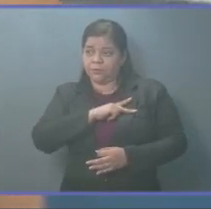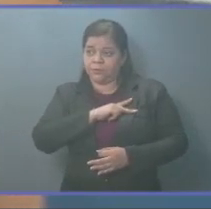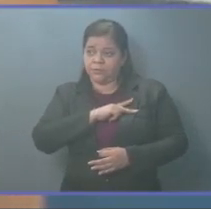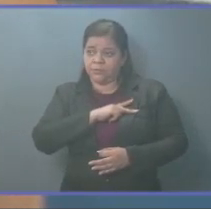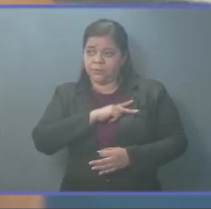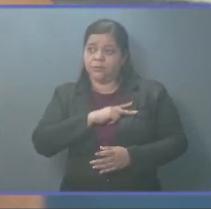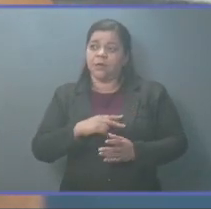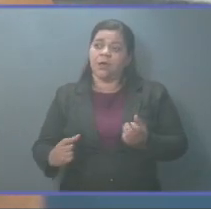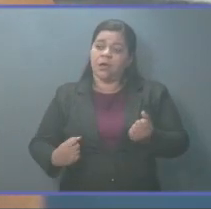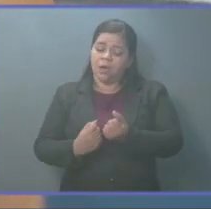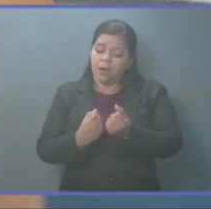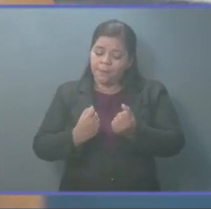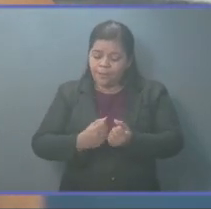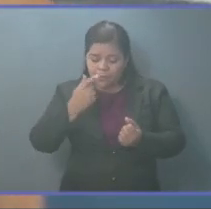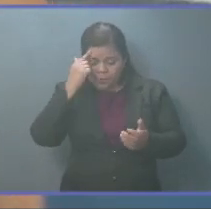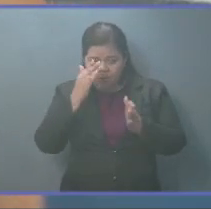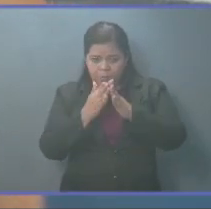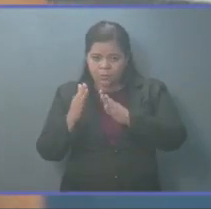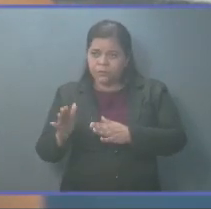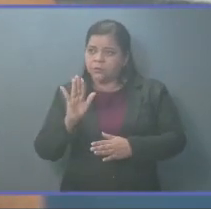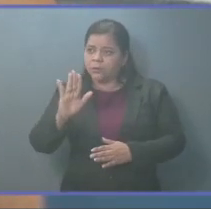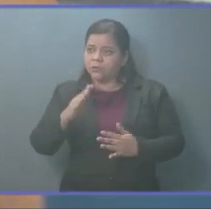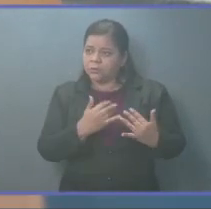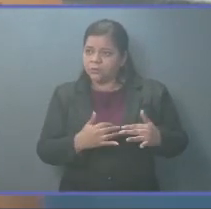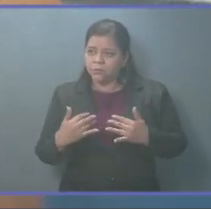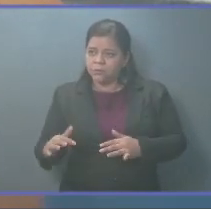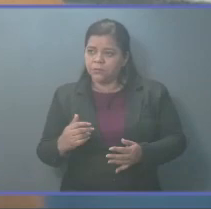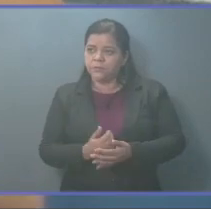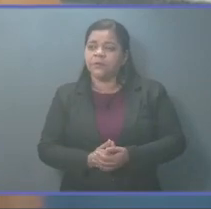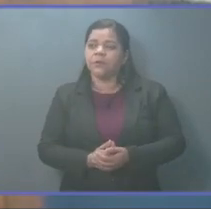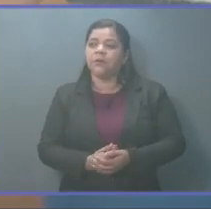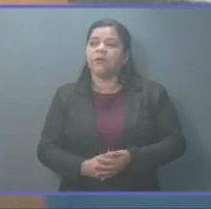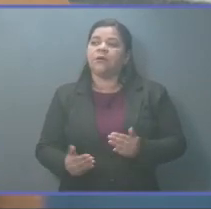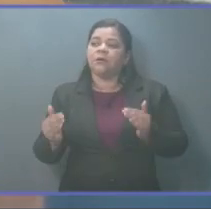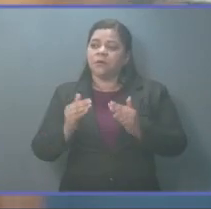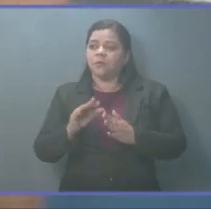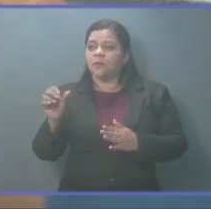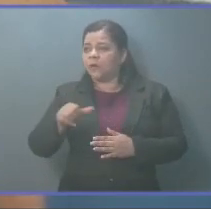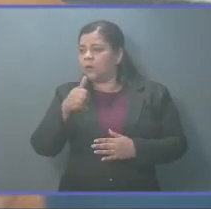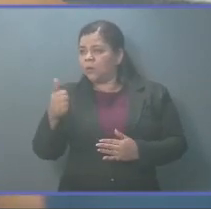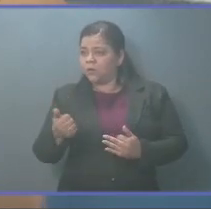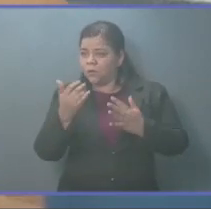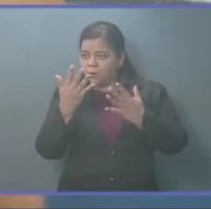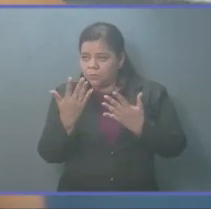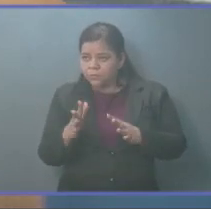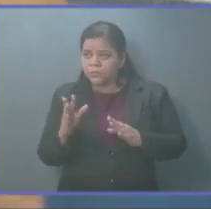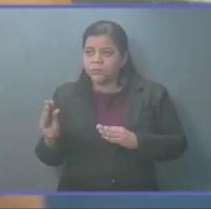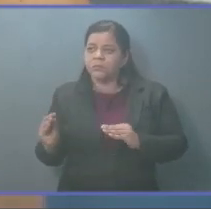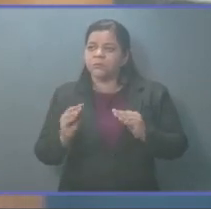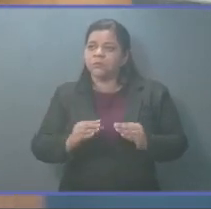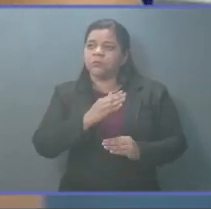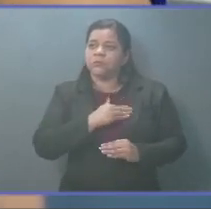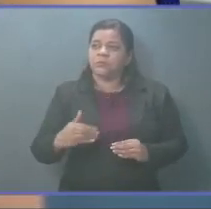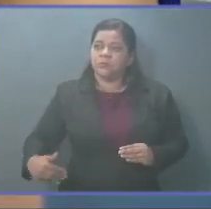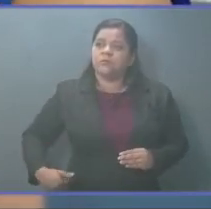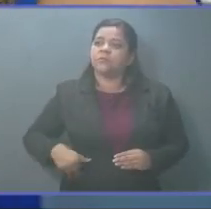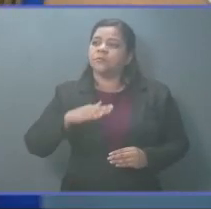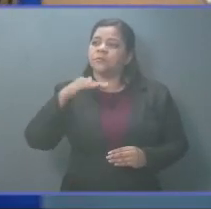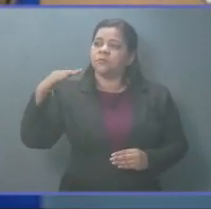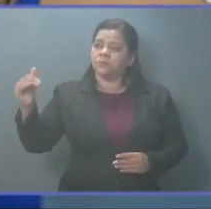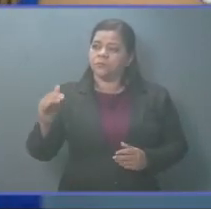y apoyo logístico de sus actividades, así como de aquellos otros que les sean encomendadas por el propio presidente de la